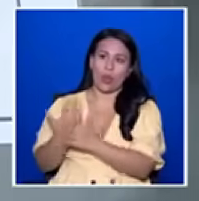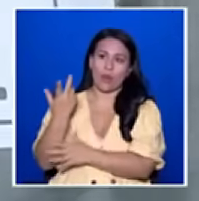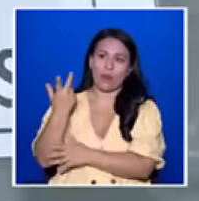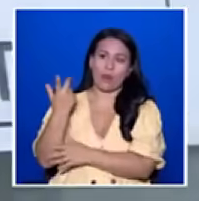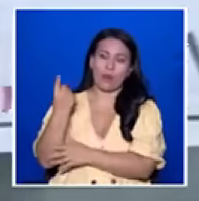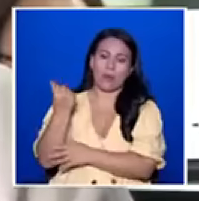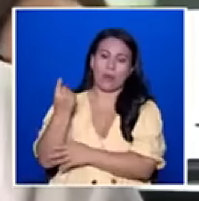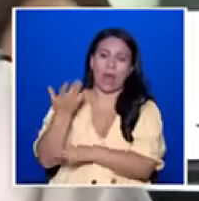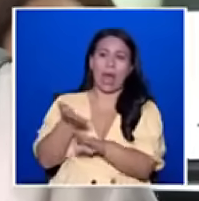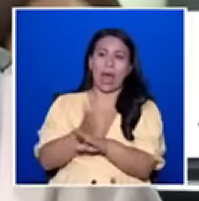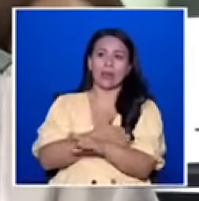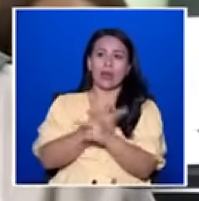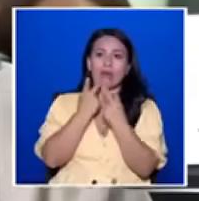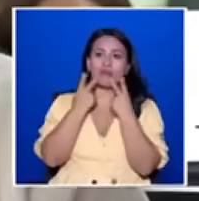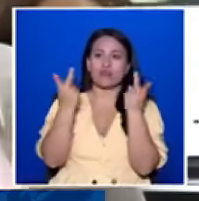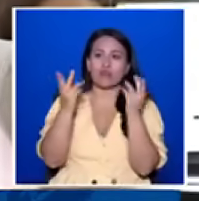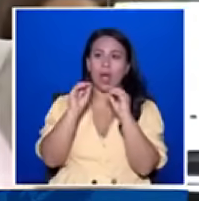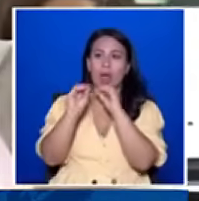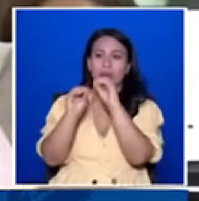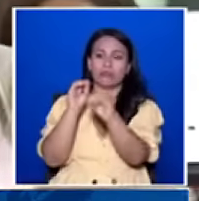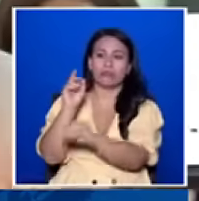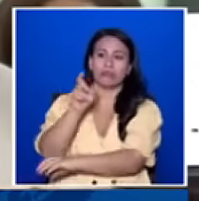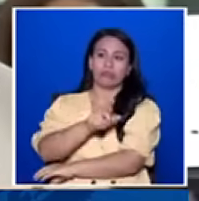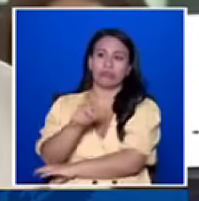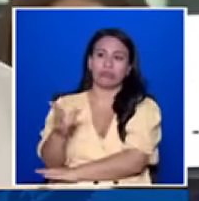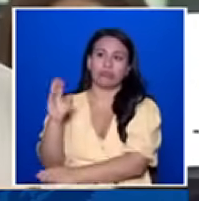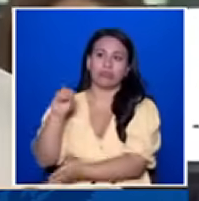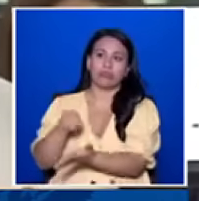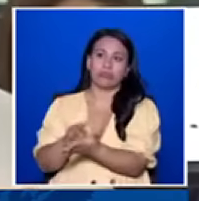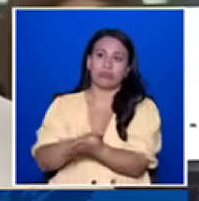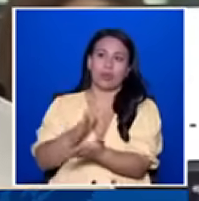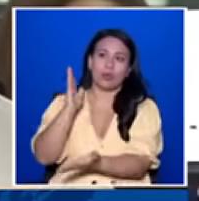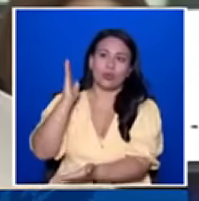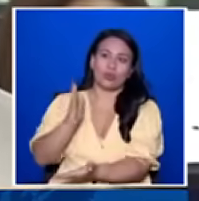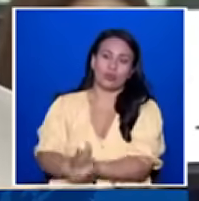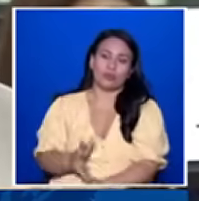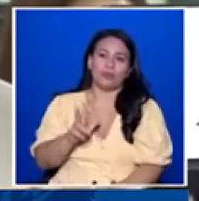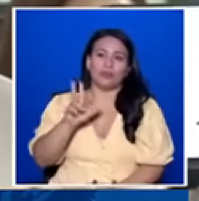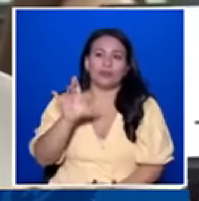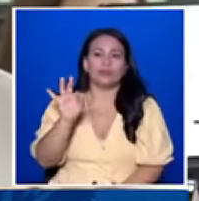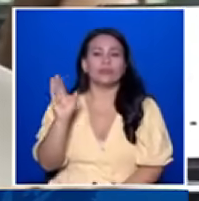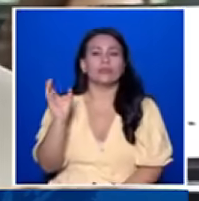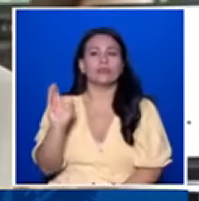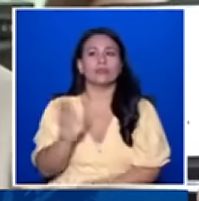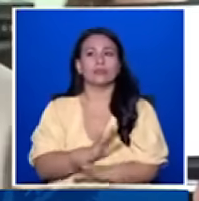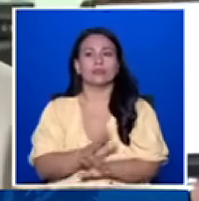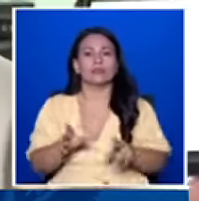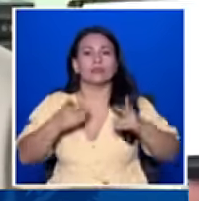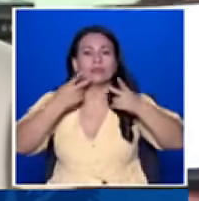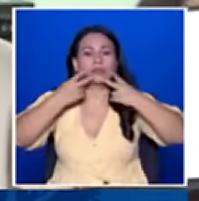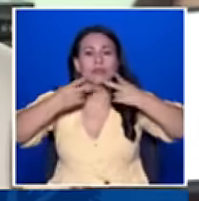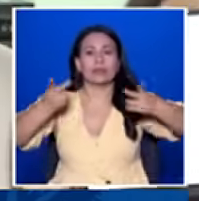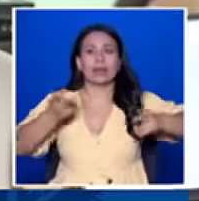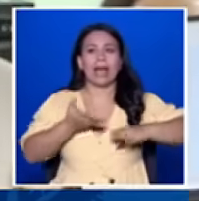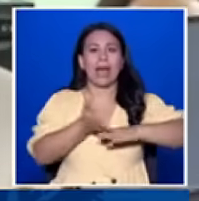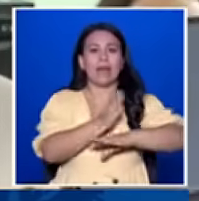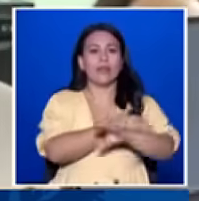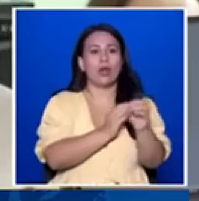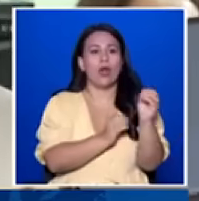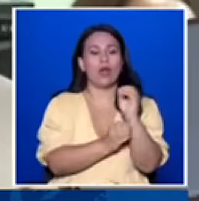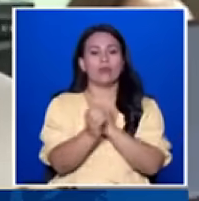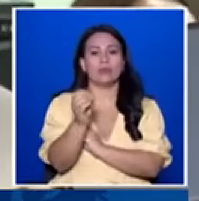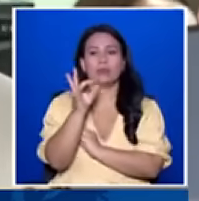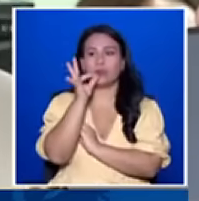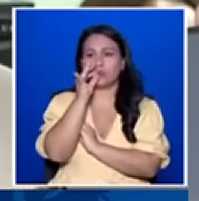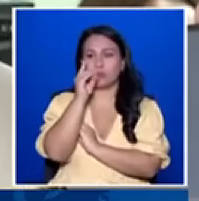esa resolución en la que mande a suspender el cobro de los 39 centavos sea oficiada ante la Agencia Nacional de